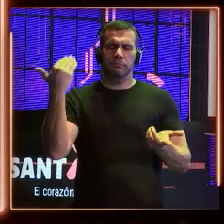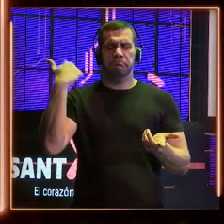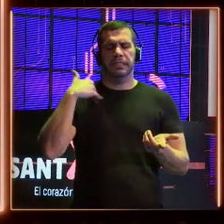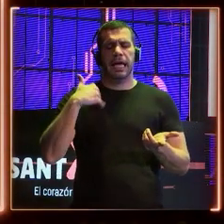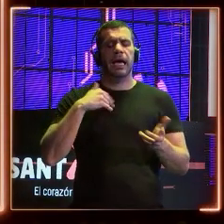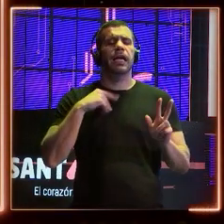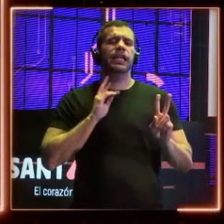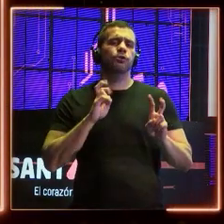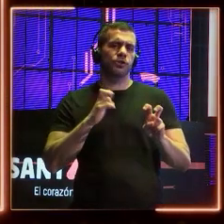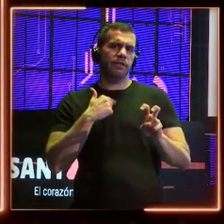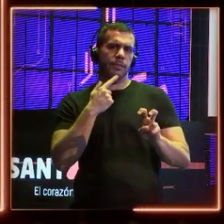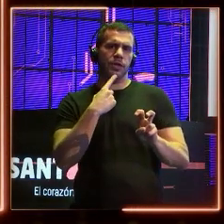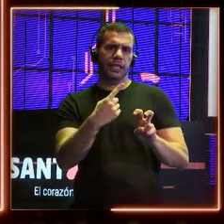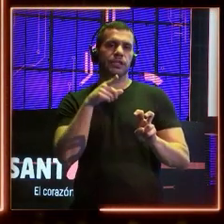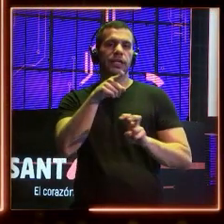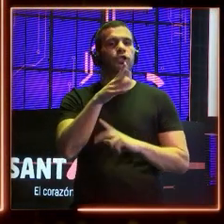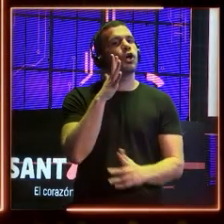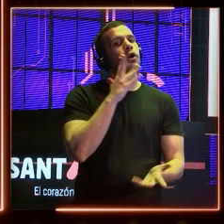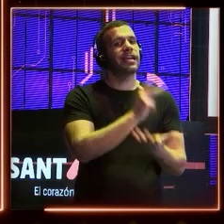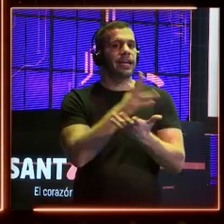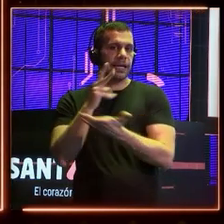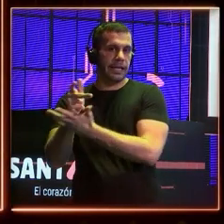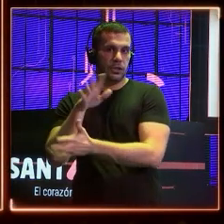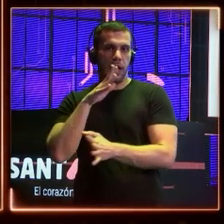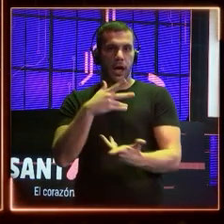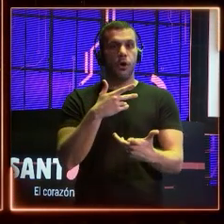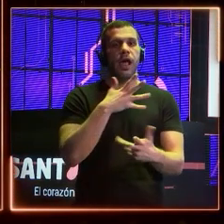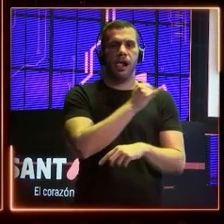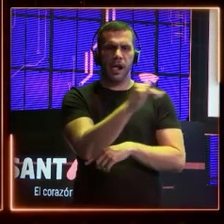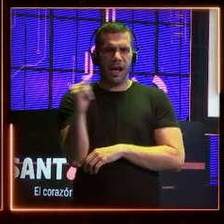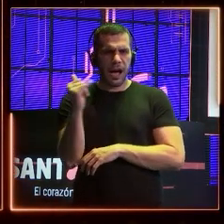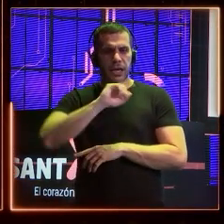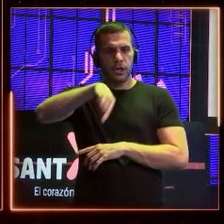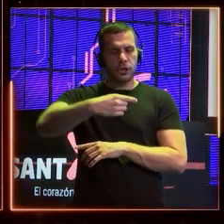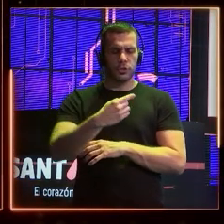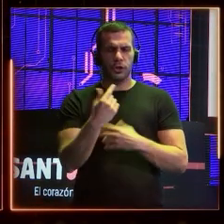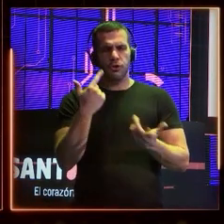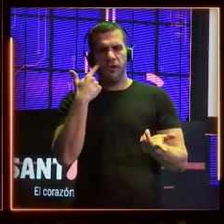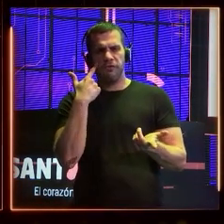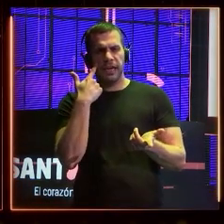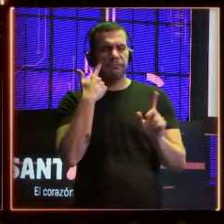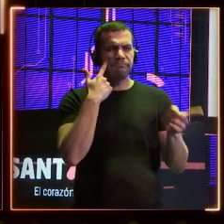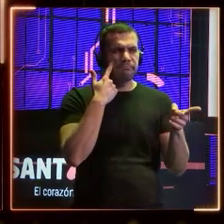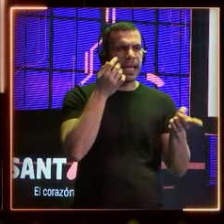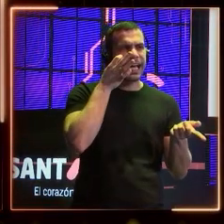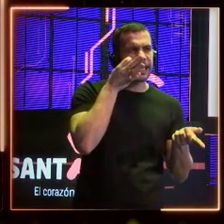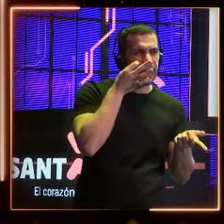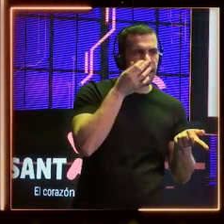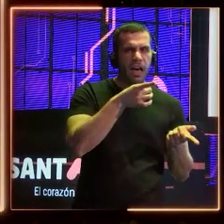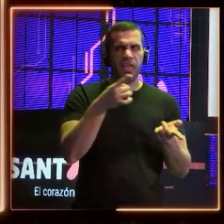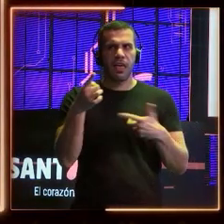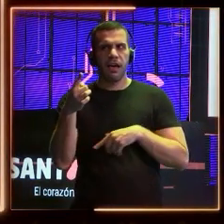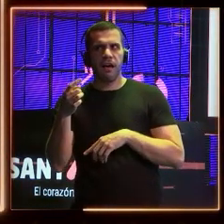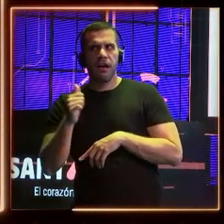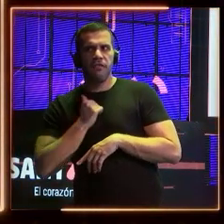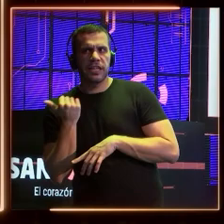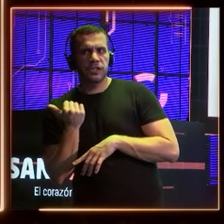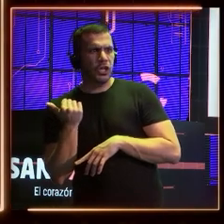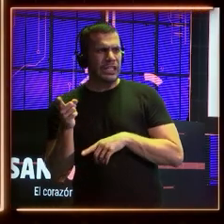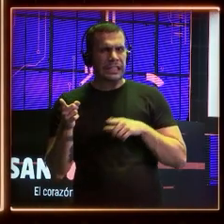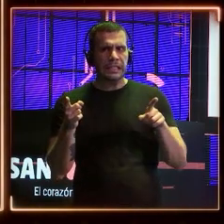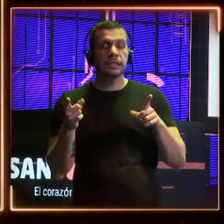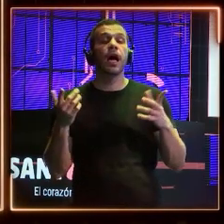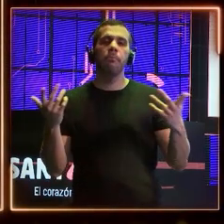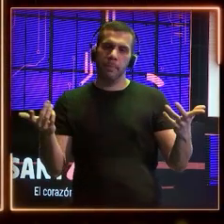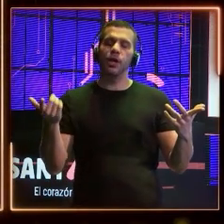introducción genera determinado tipo de retos en el que te vamos a tener que aprender a discernir Qué es realidad y Qué es ficción pero sin duda Abre también